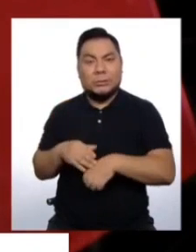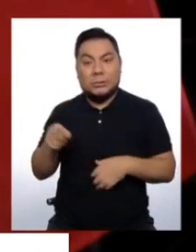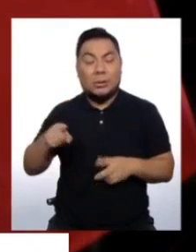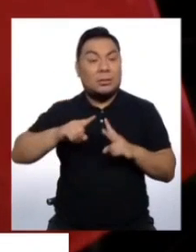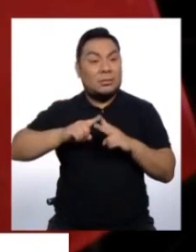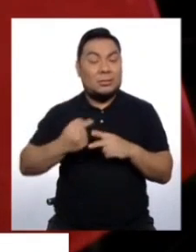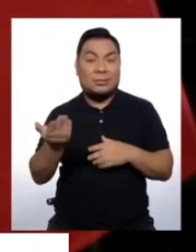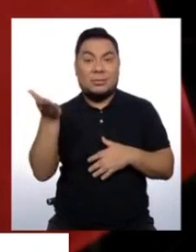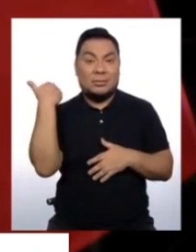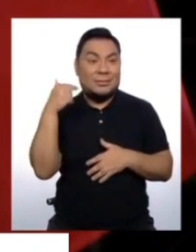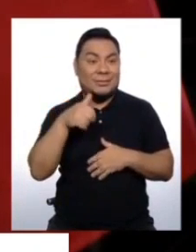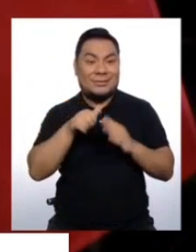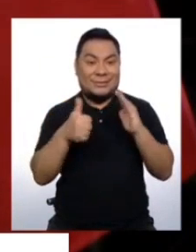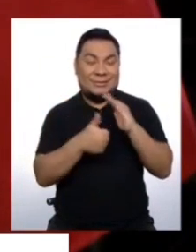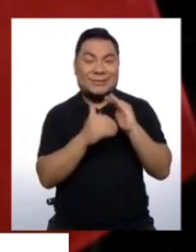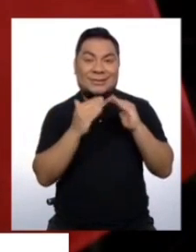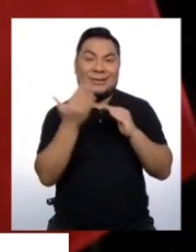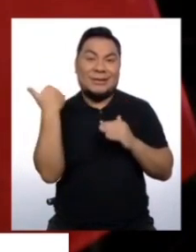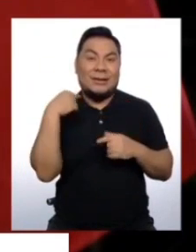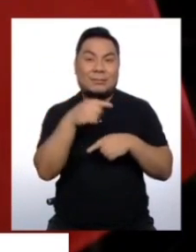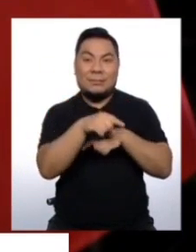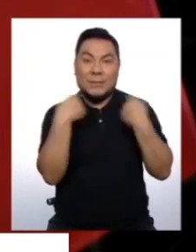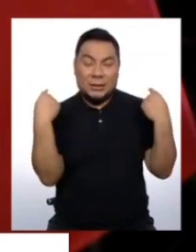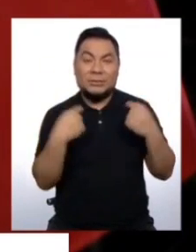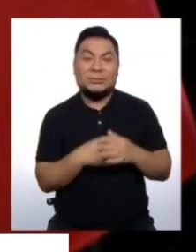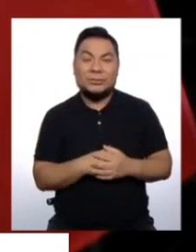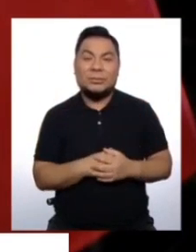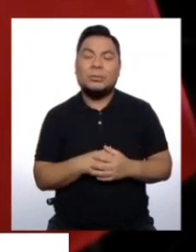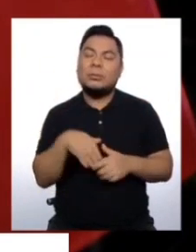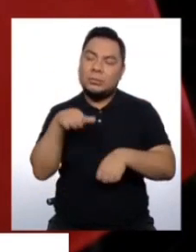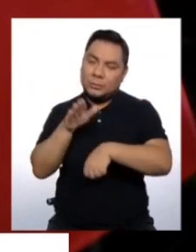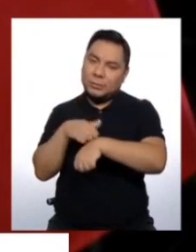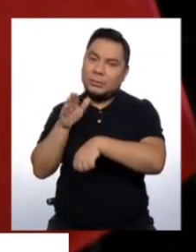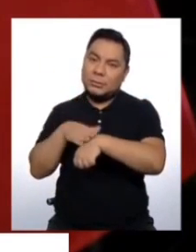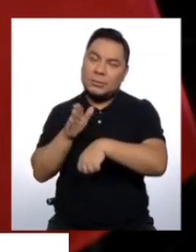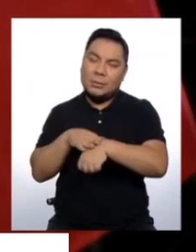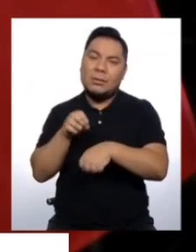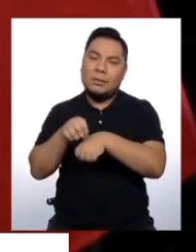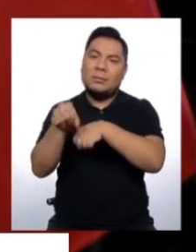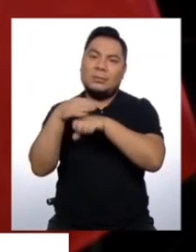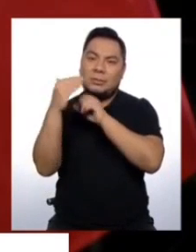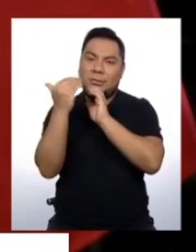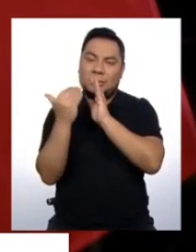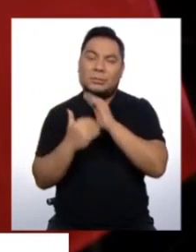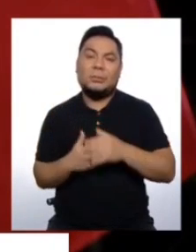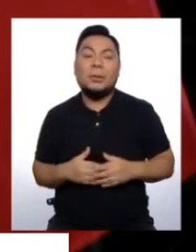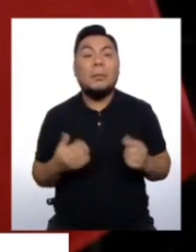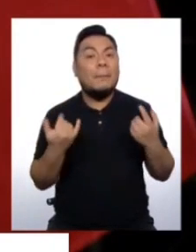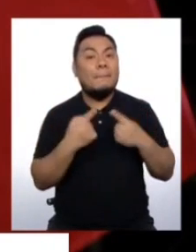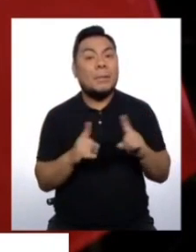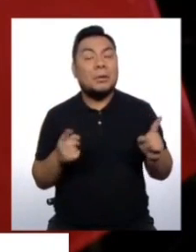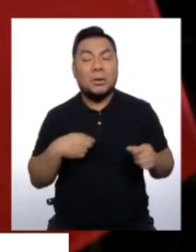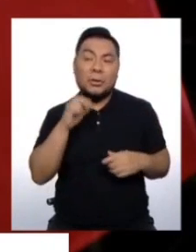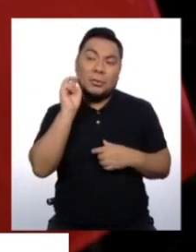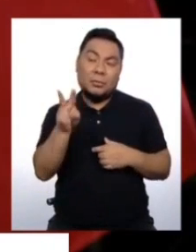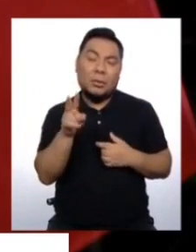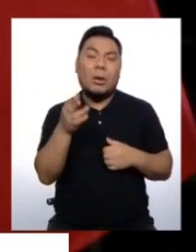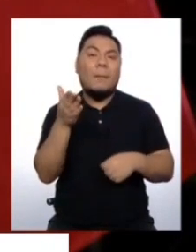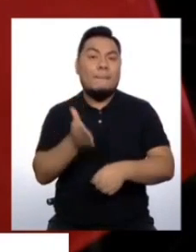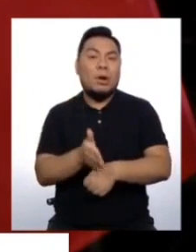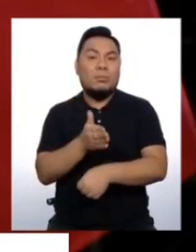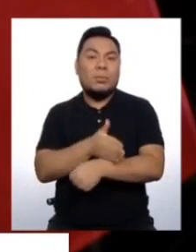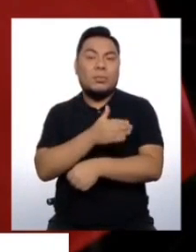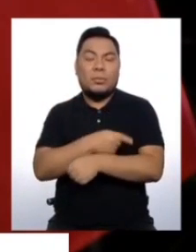esta cuarentena a mediados del mes de marzo, pero viendo que poco a poco la población